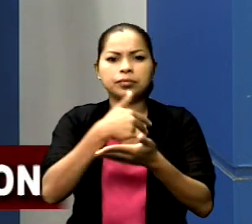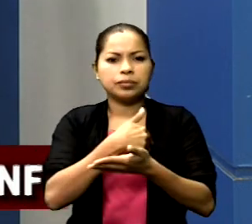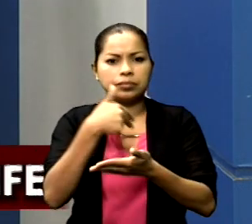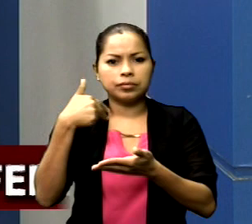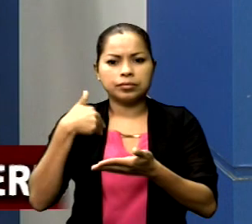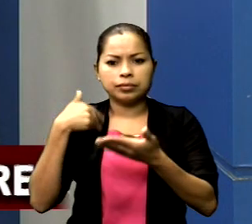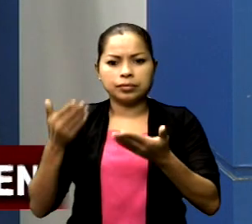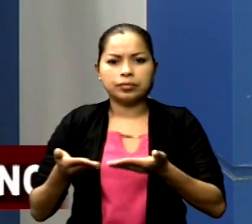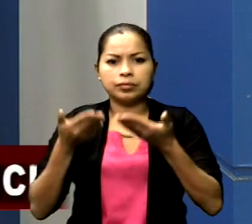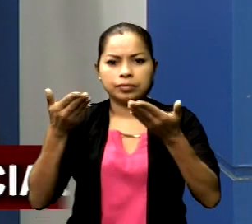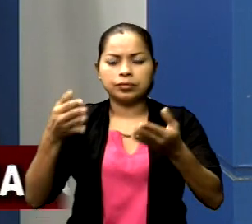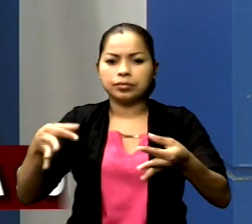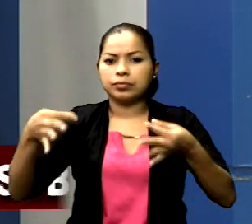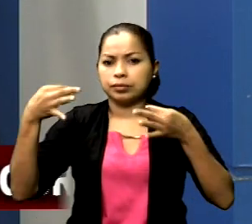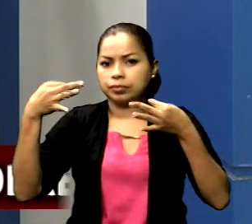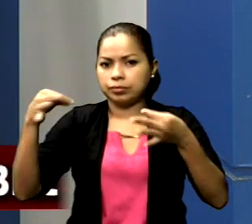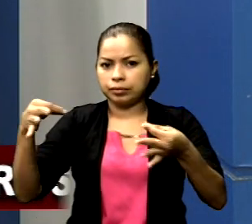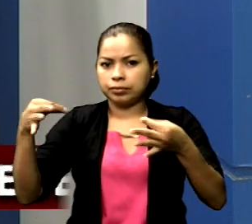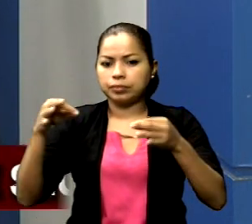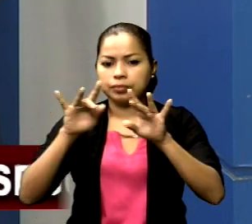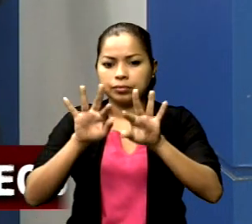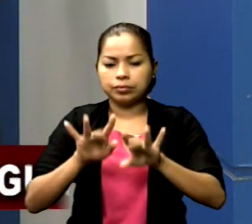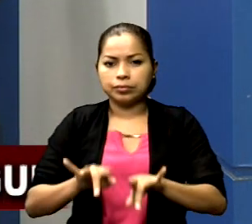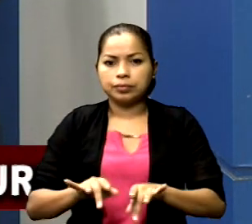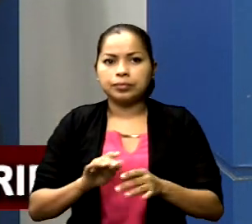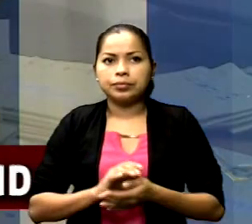y entrega de documentos en línea.